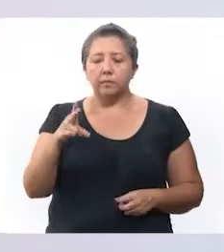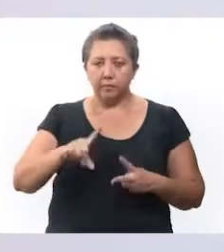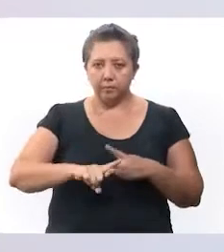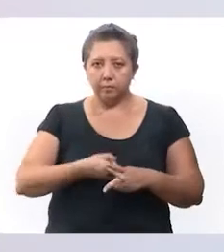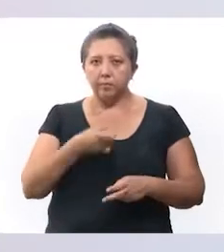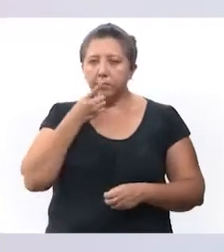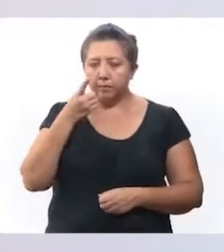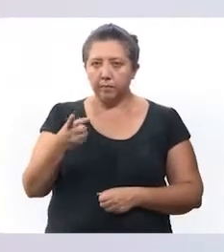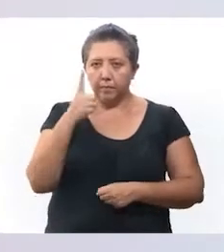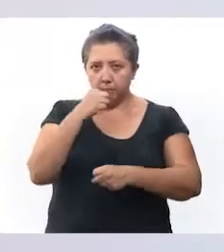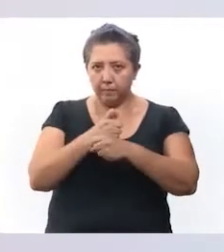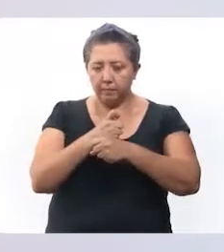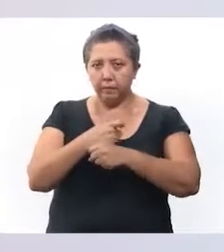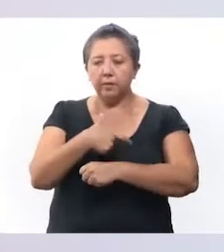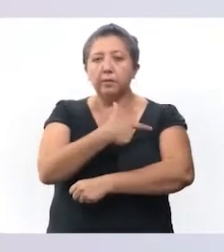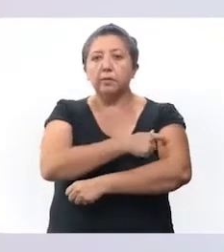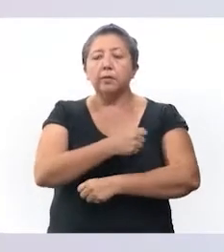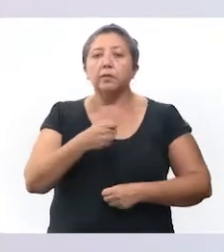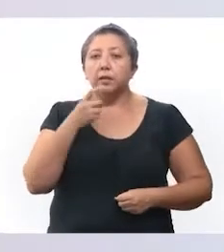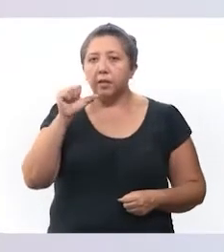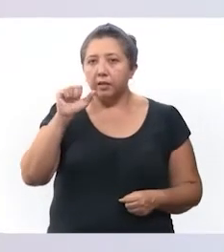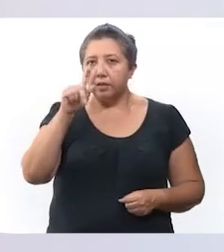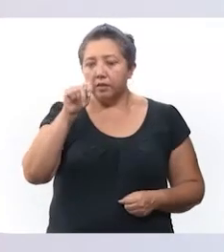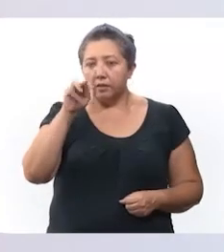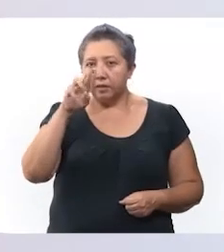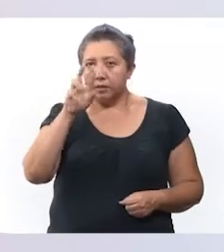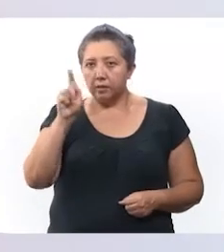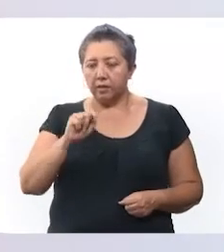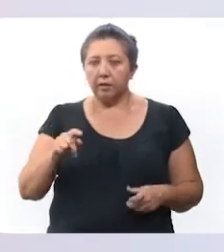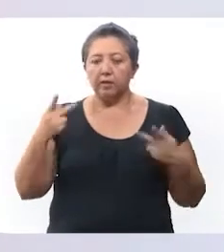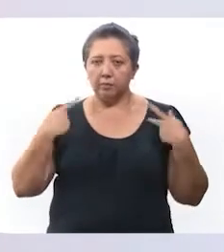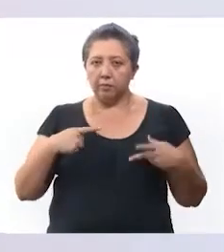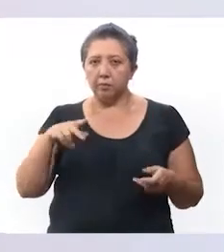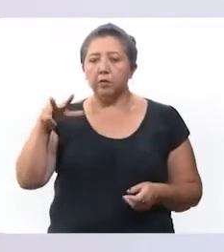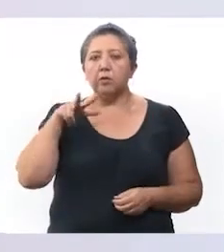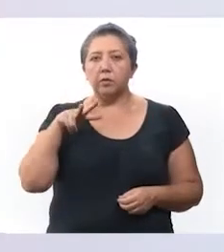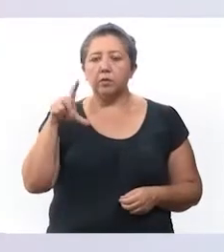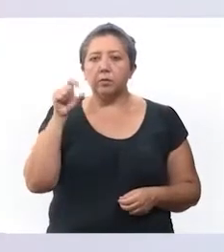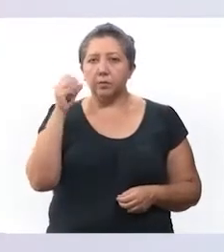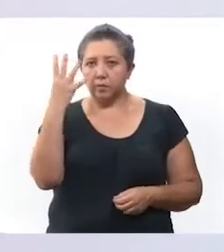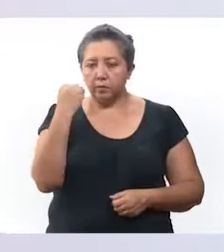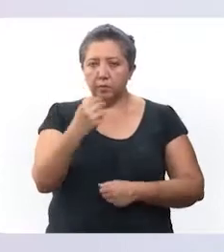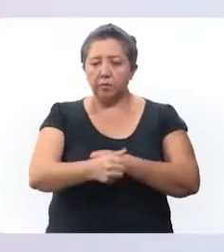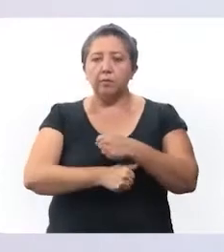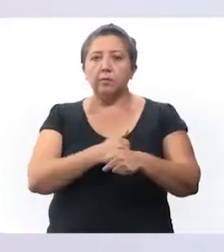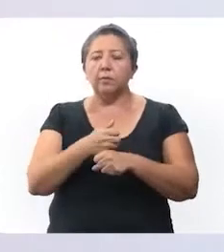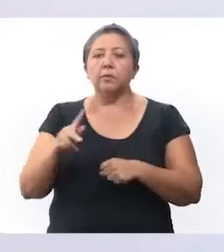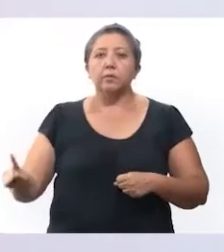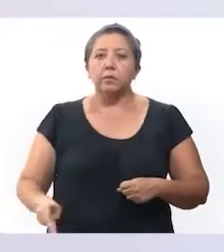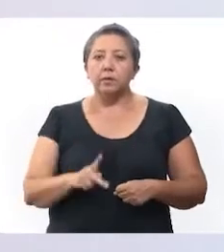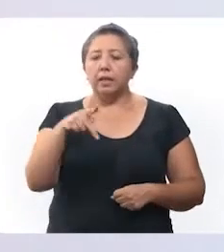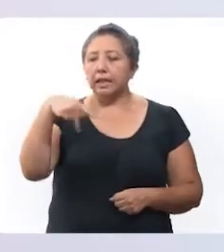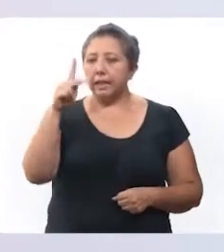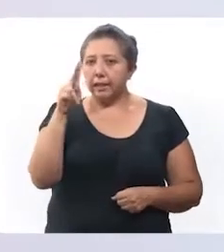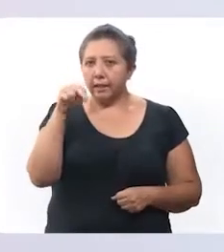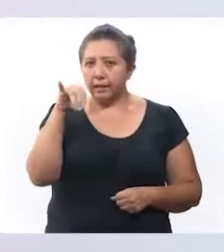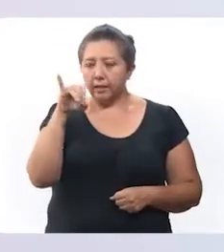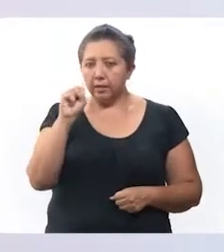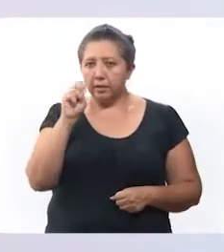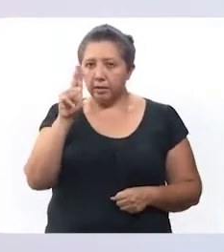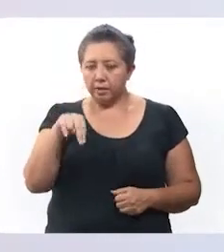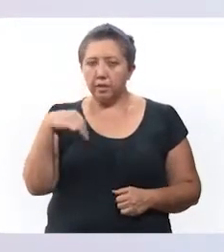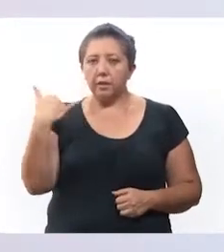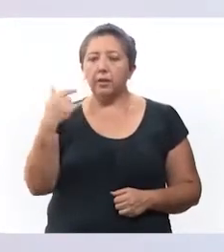la administración de la primera dosis de la vacuna AstraZeneca a las personas de 18 a 29 años de los municipios de Canacín y